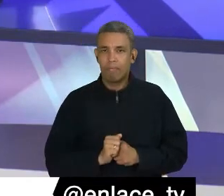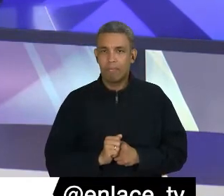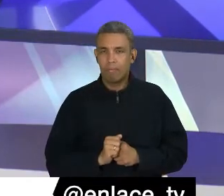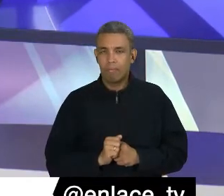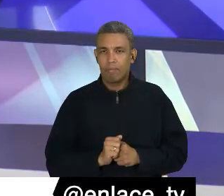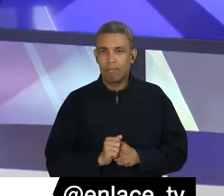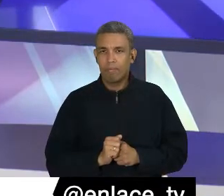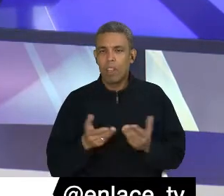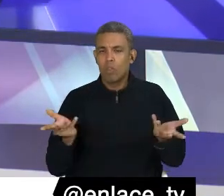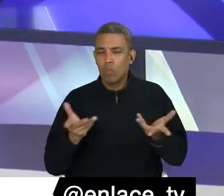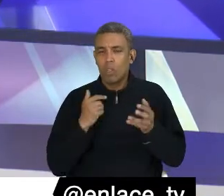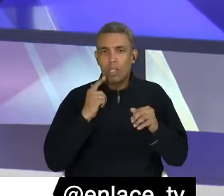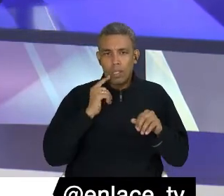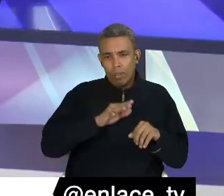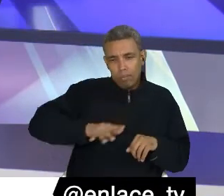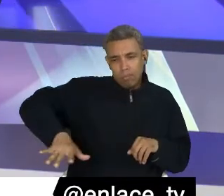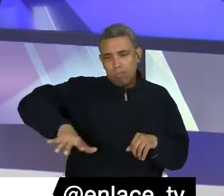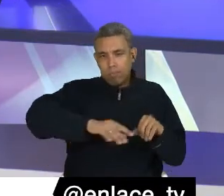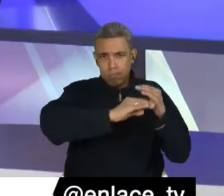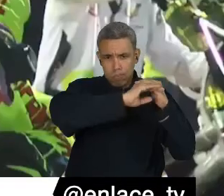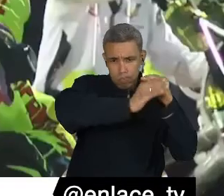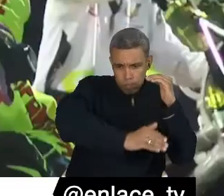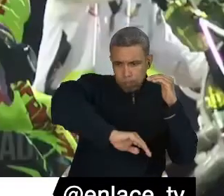realizará en la pista del Parque Recreacional.